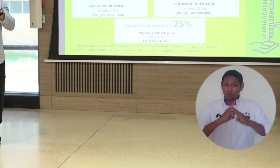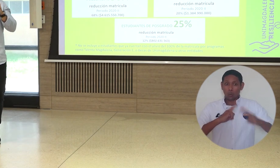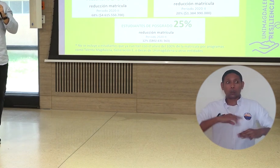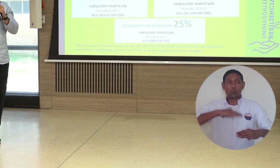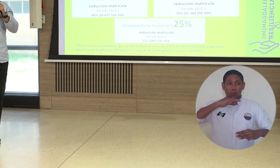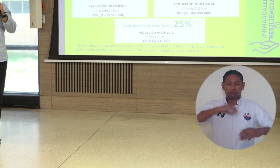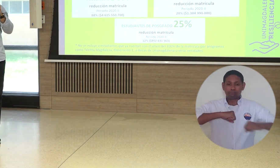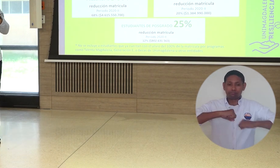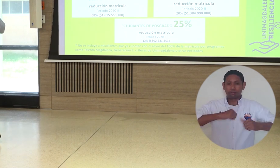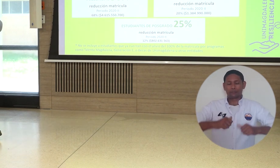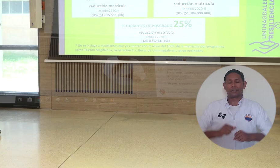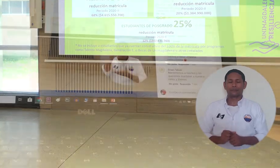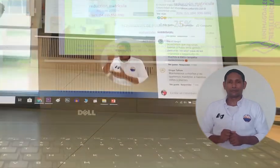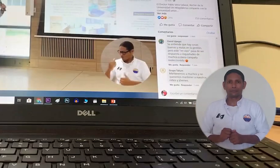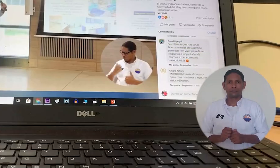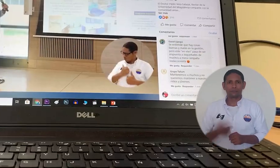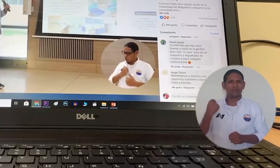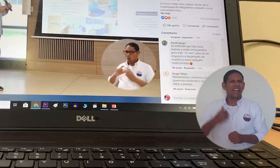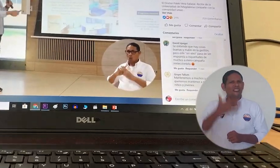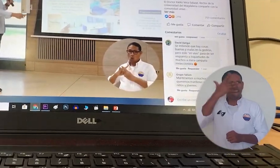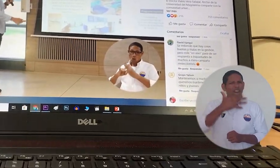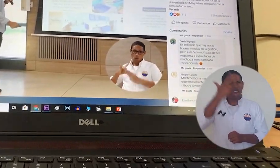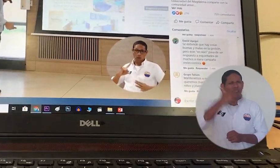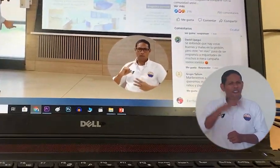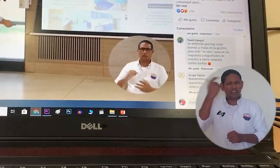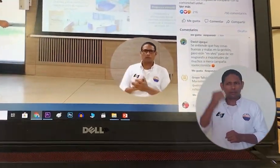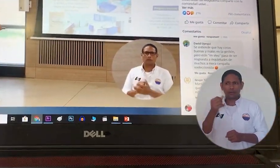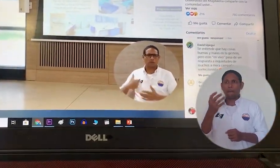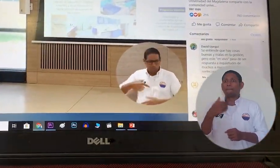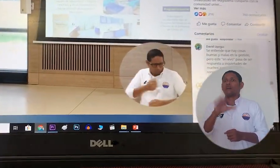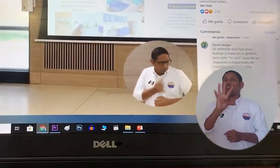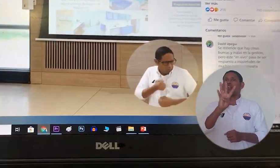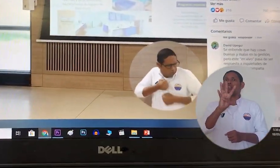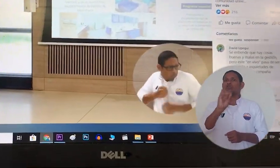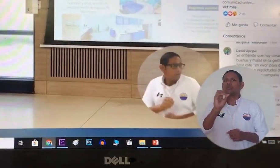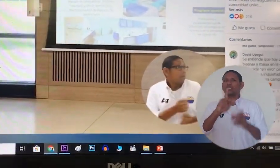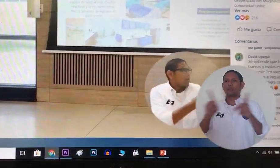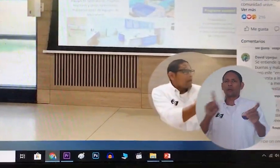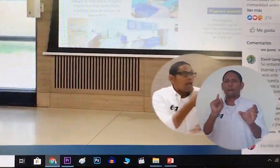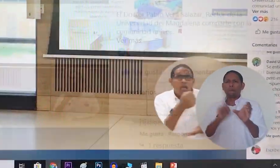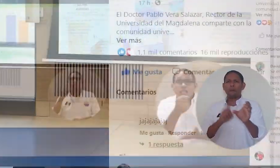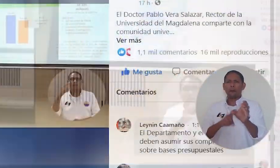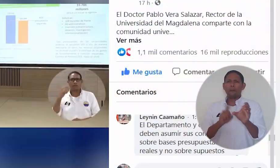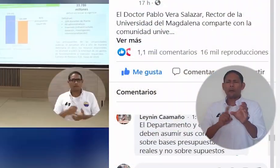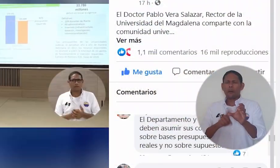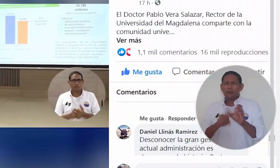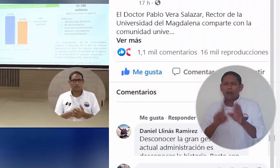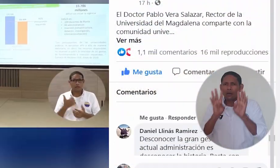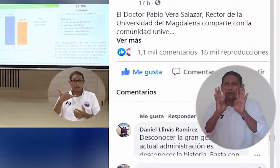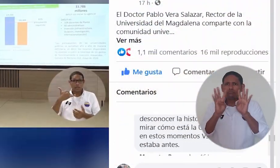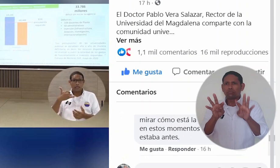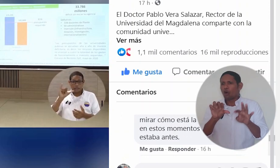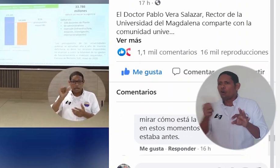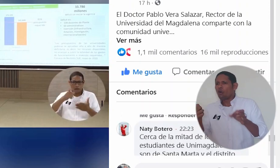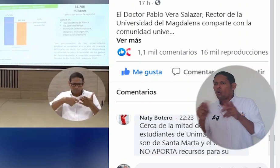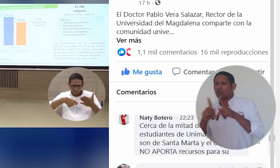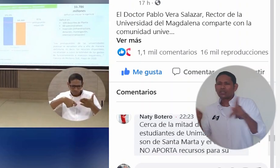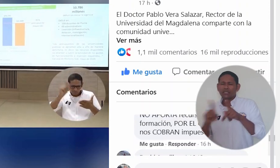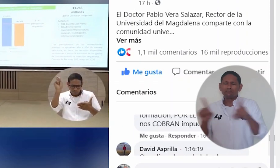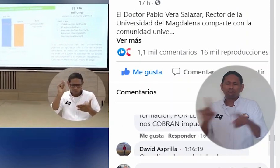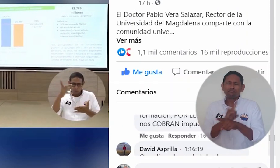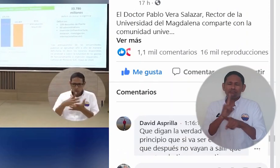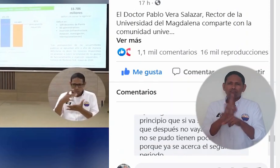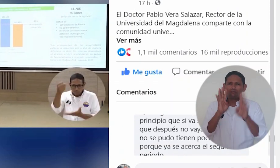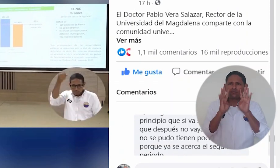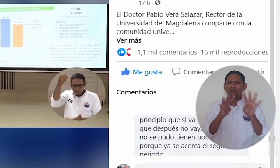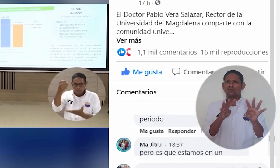que no ponga en riesgo la financiación de la universidad. A la transmisión en vivo de Facebook Live se conectaron más de 900 integrantes de la comunidad